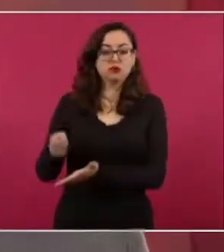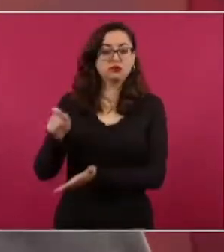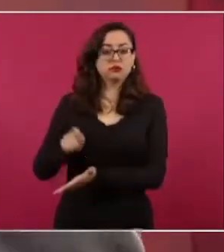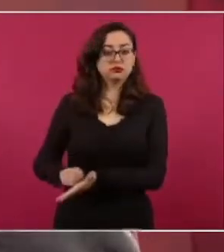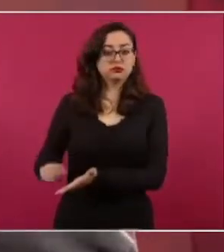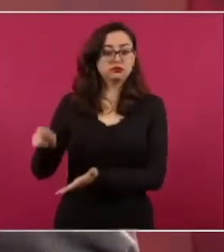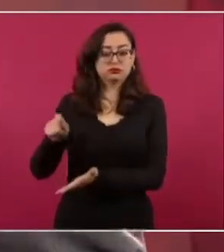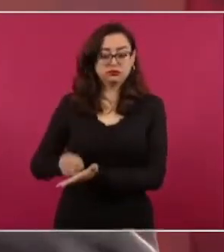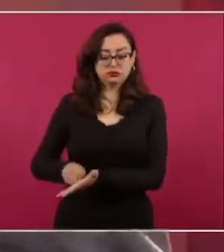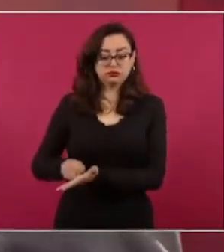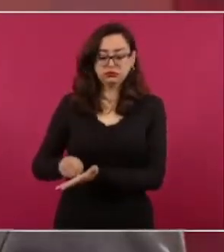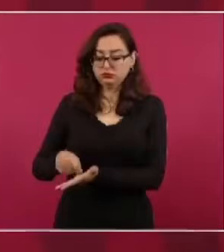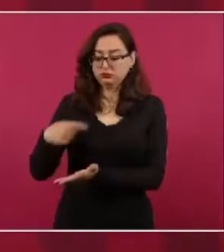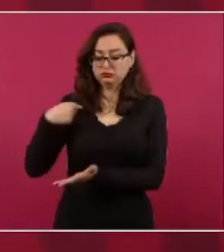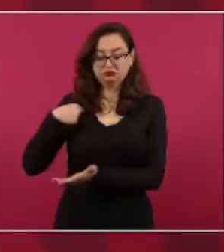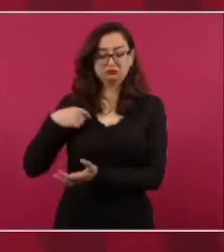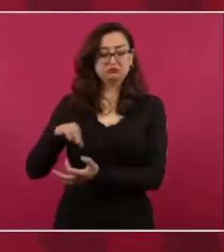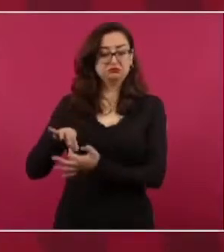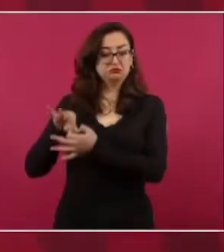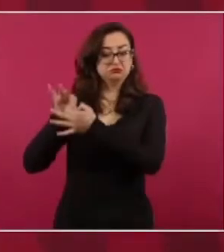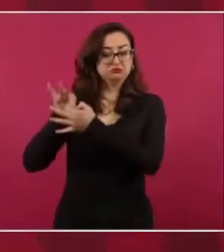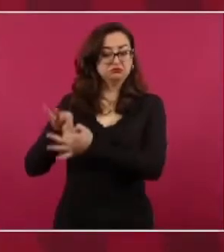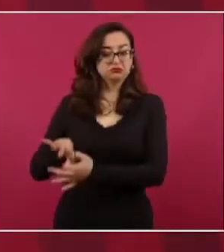estoy escribiendo